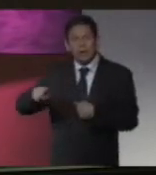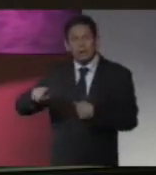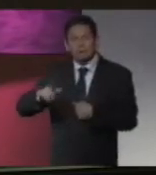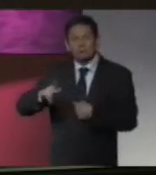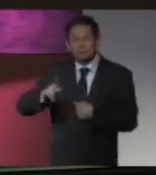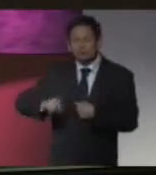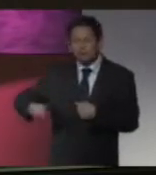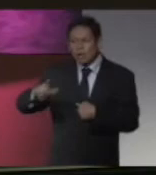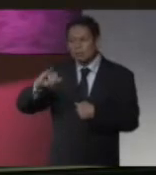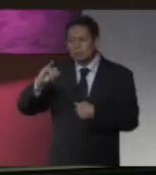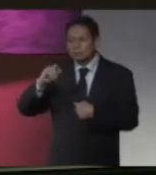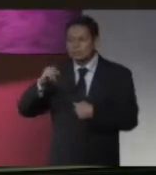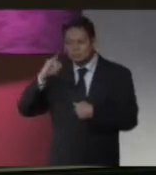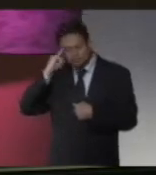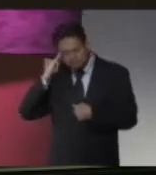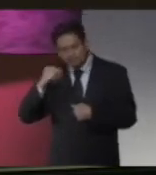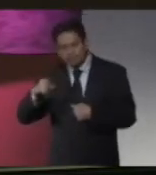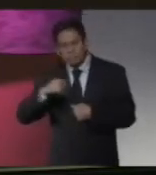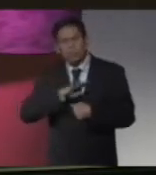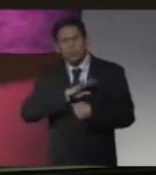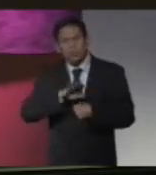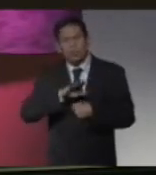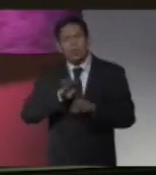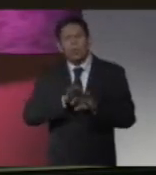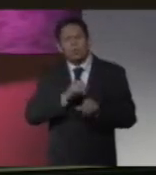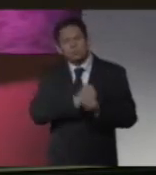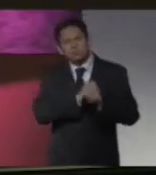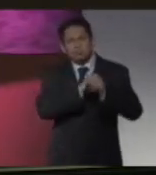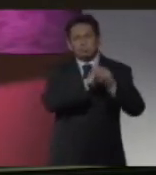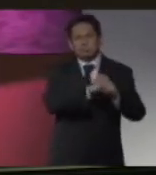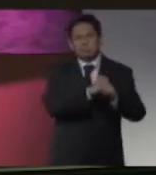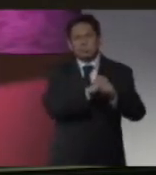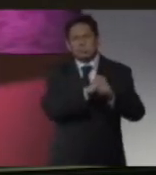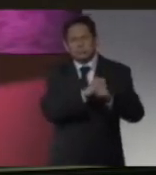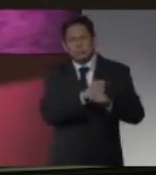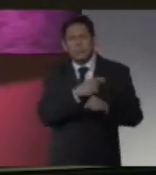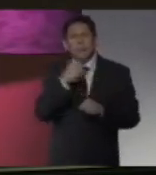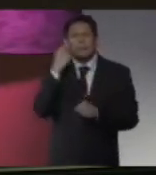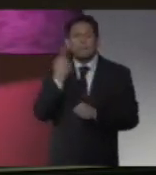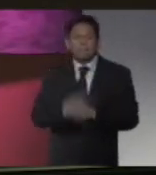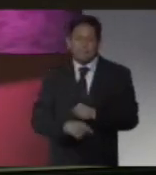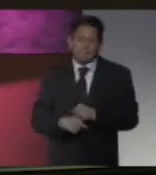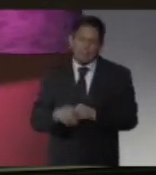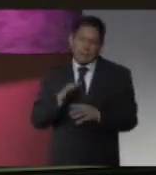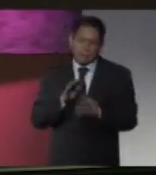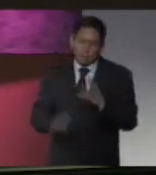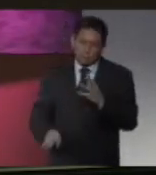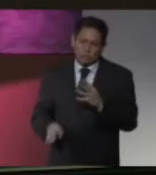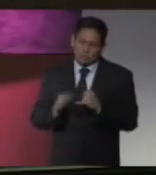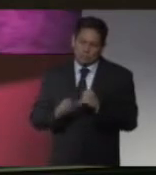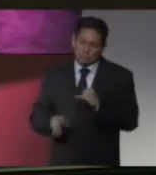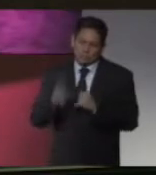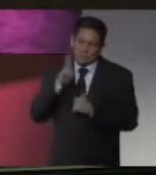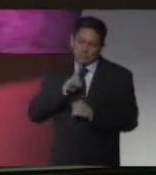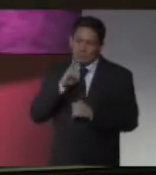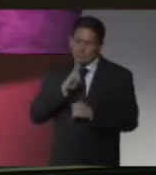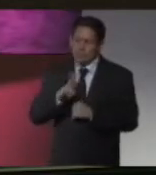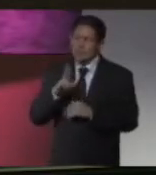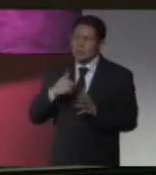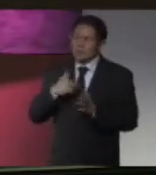anotar o simplemente señalar algunas de ellas conocidas hoy en México, para al final, si me da la vida,